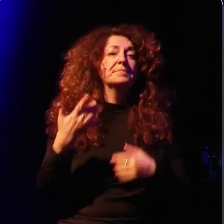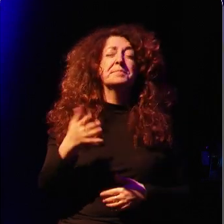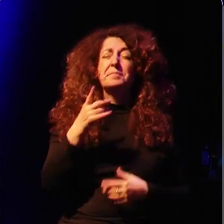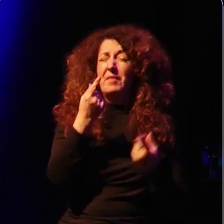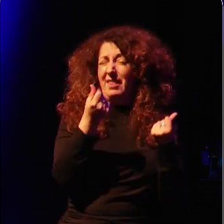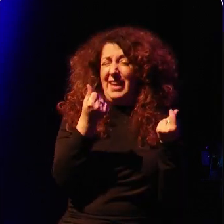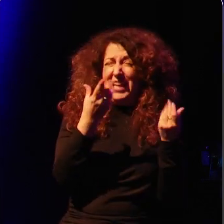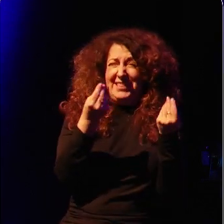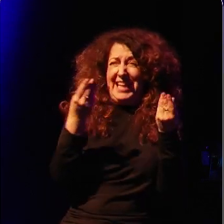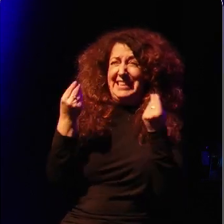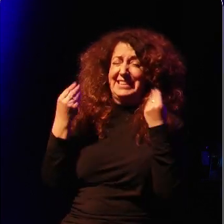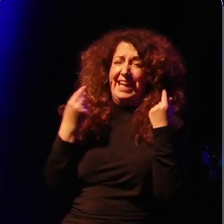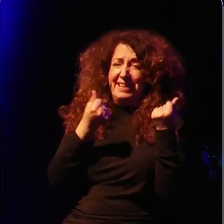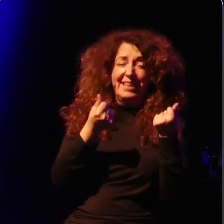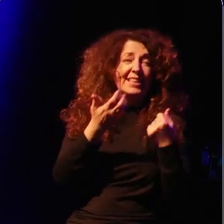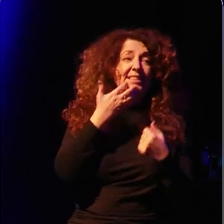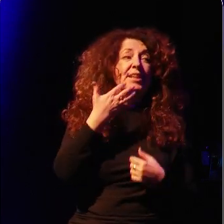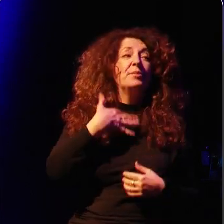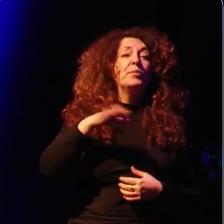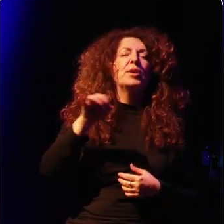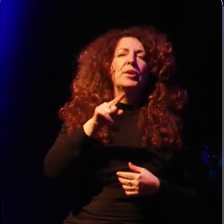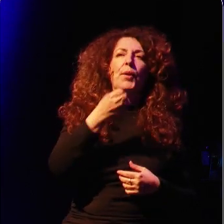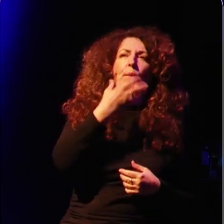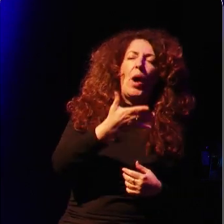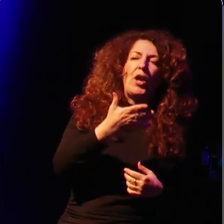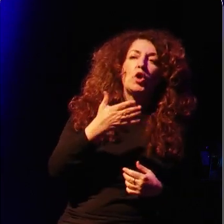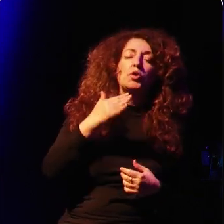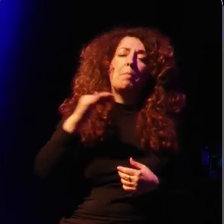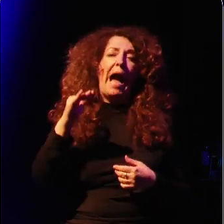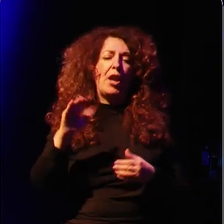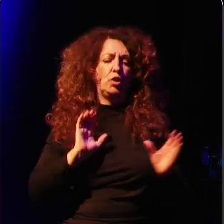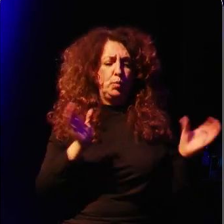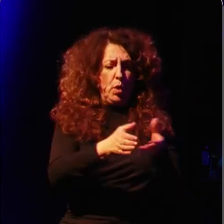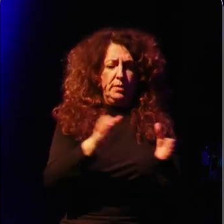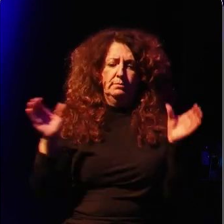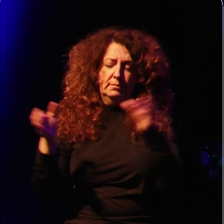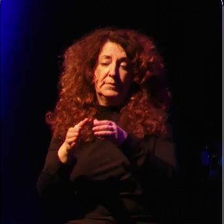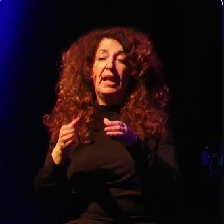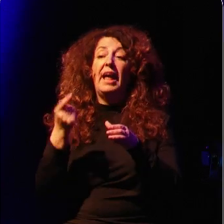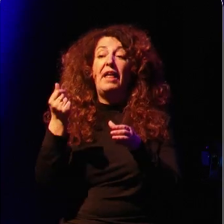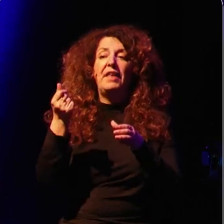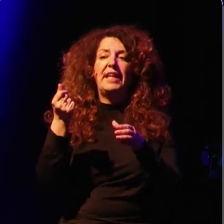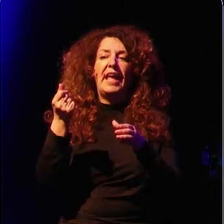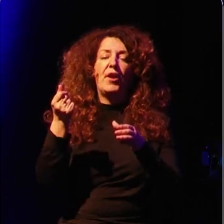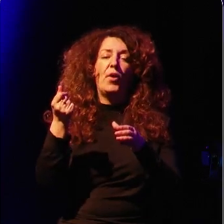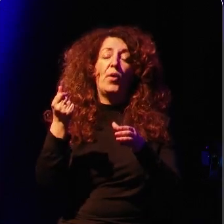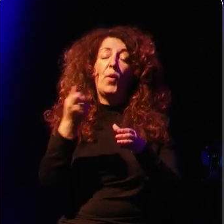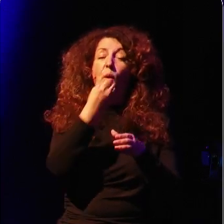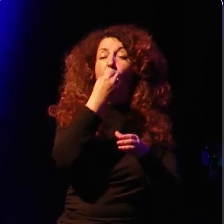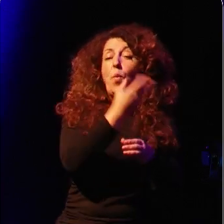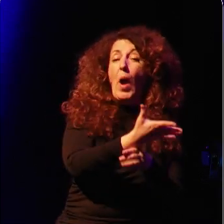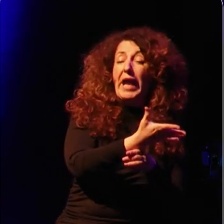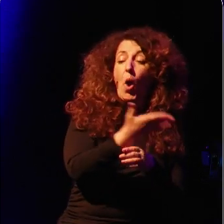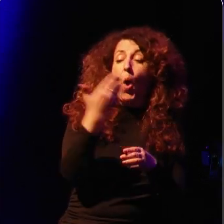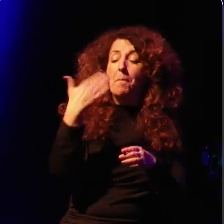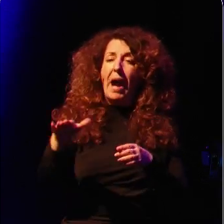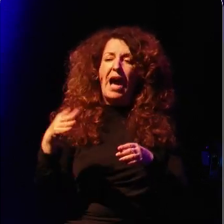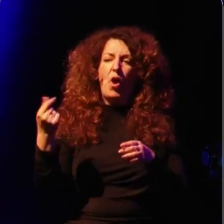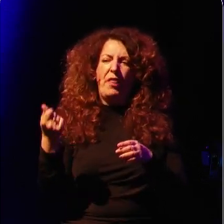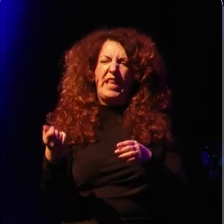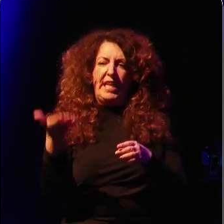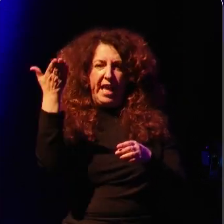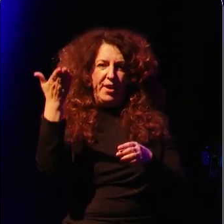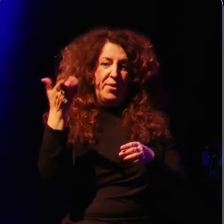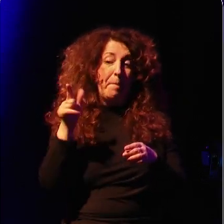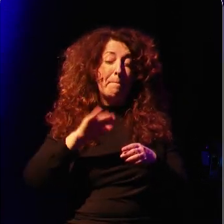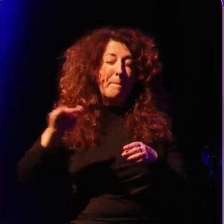tanto dinero, si pudiéramos dividir esto en bandos buenos y malos, hay tanto dinero en el bando bueno como en el bando malo. Seguramente hay más